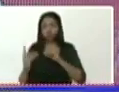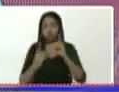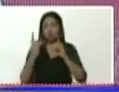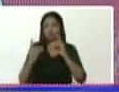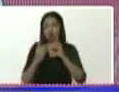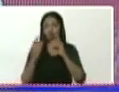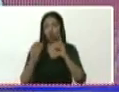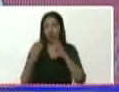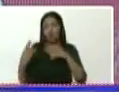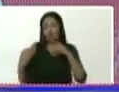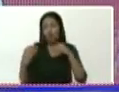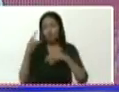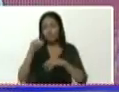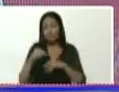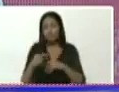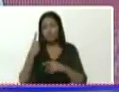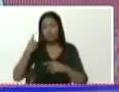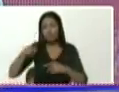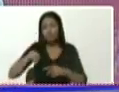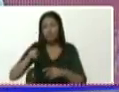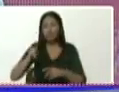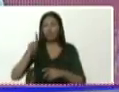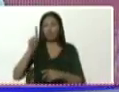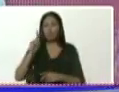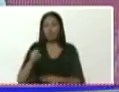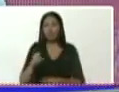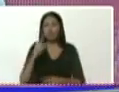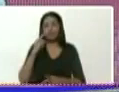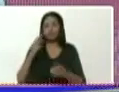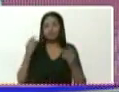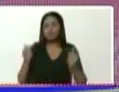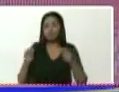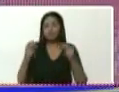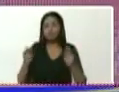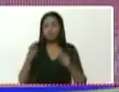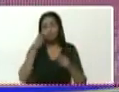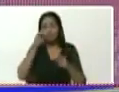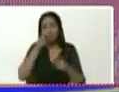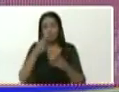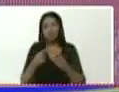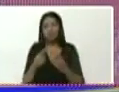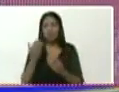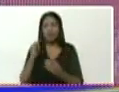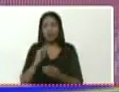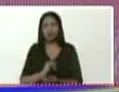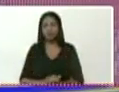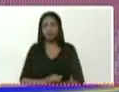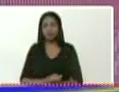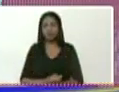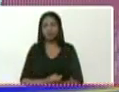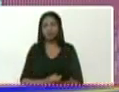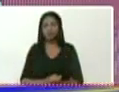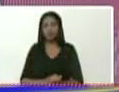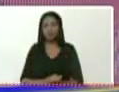que existe y está activa, funcionando con las